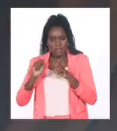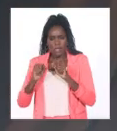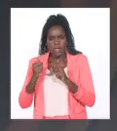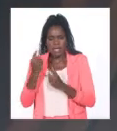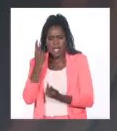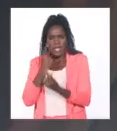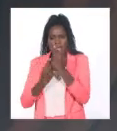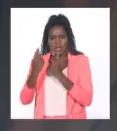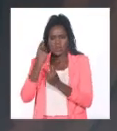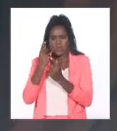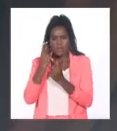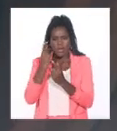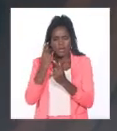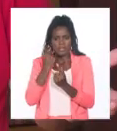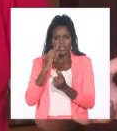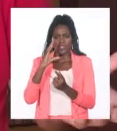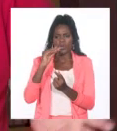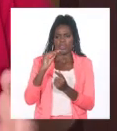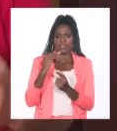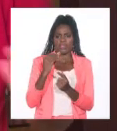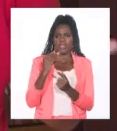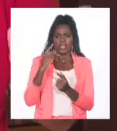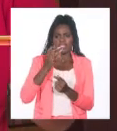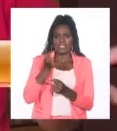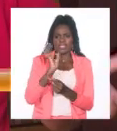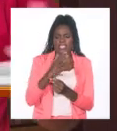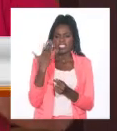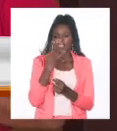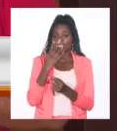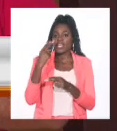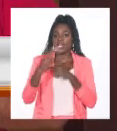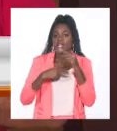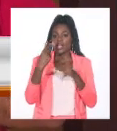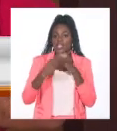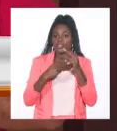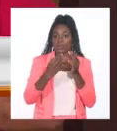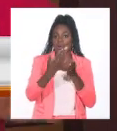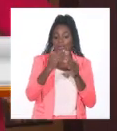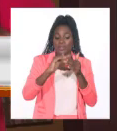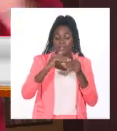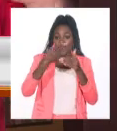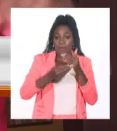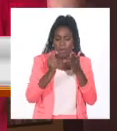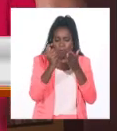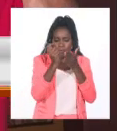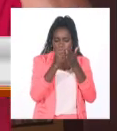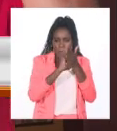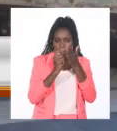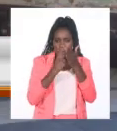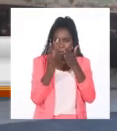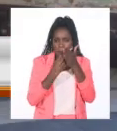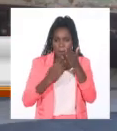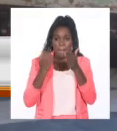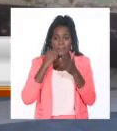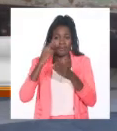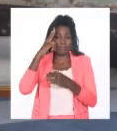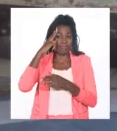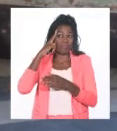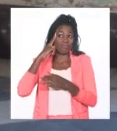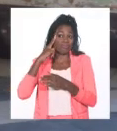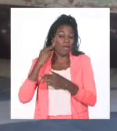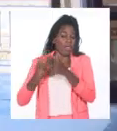pista que nos digan realmente de quién realizó esas pinturas, que son mucho más antiguas. El edificio